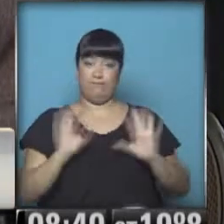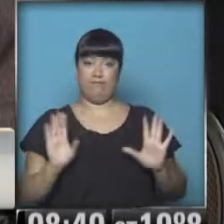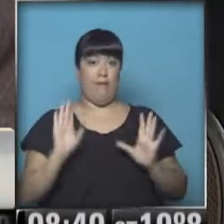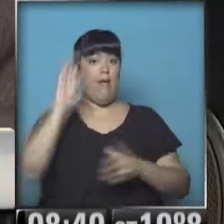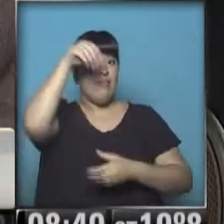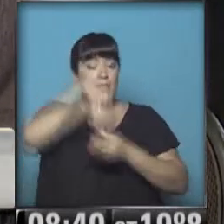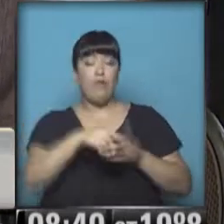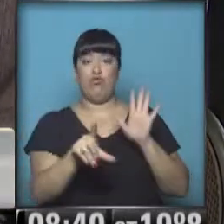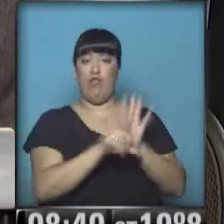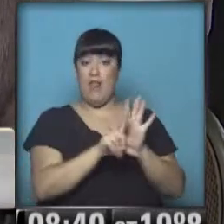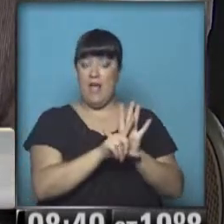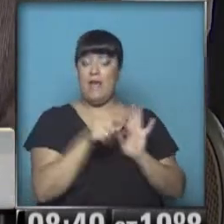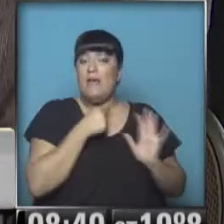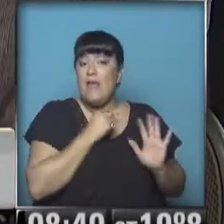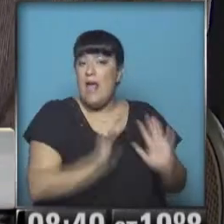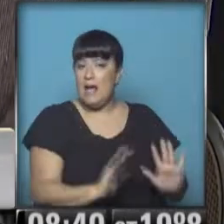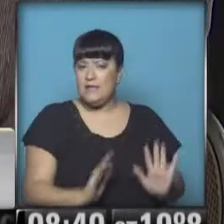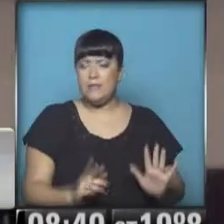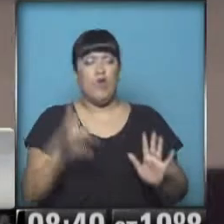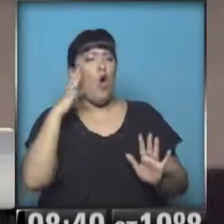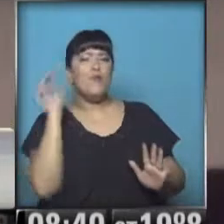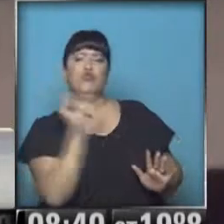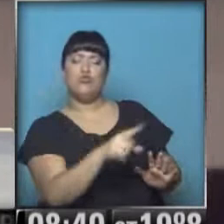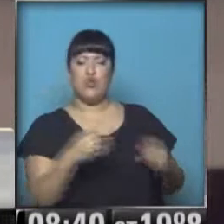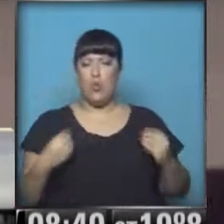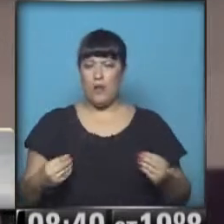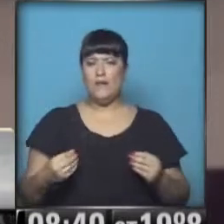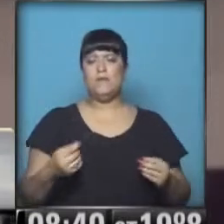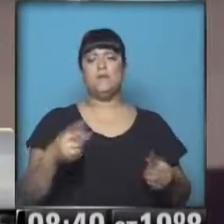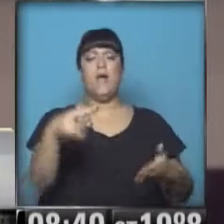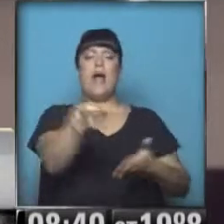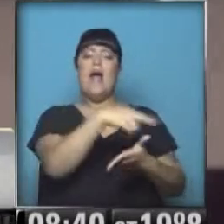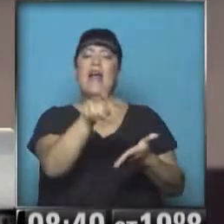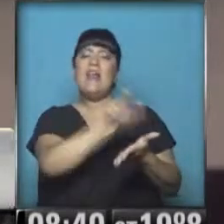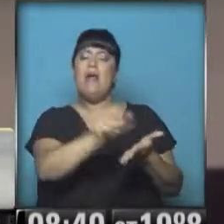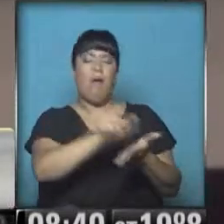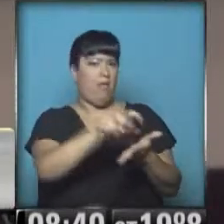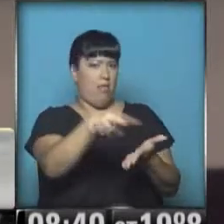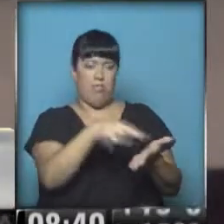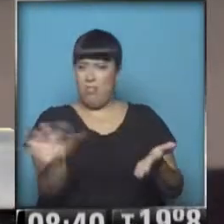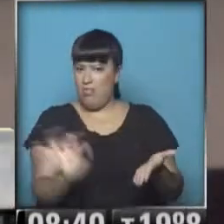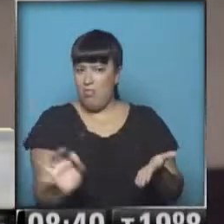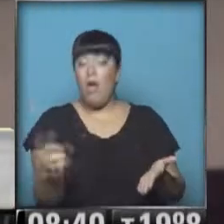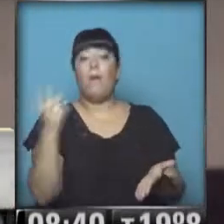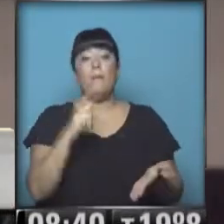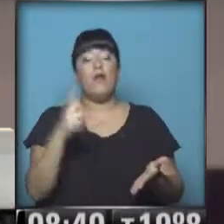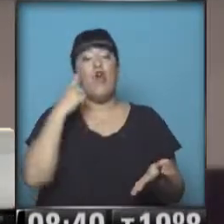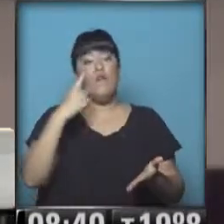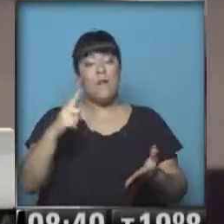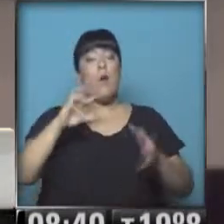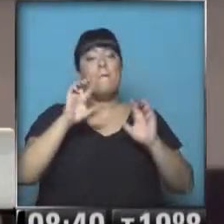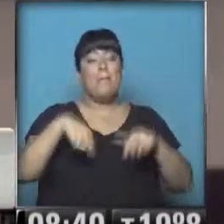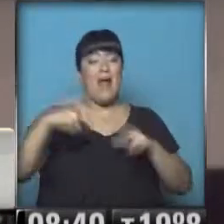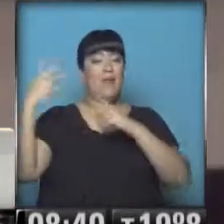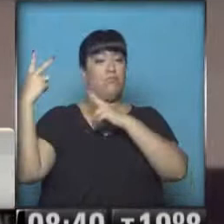de la ley o se busca instalar dentro de la ley cuál es su opinión no he visto la redacción lo que nosotros entendemos es que la política migratoria seguía